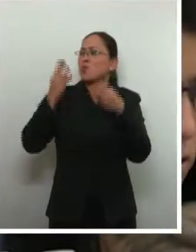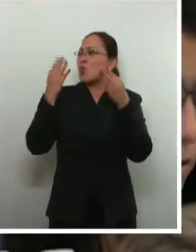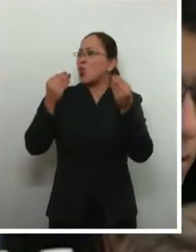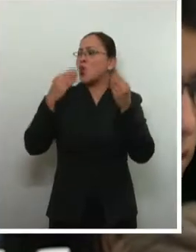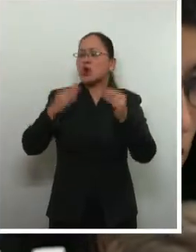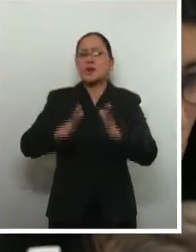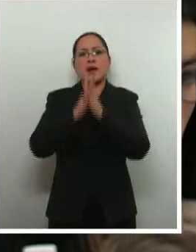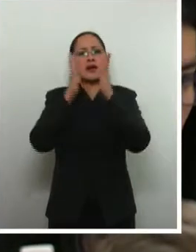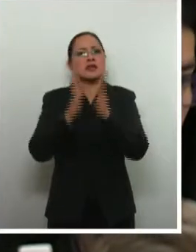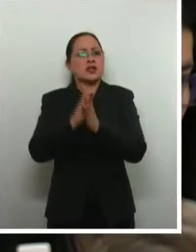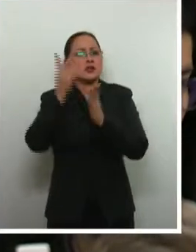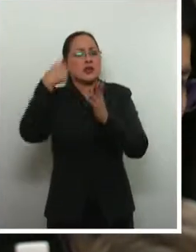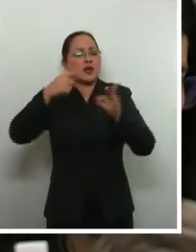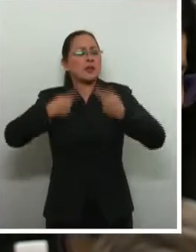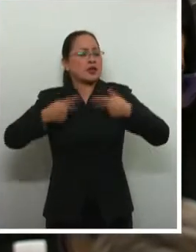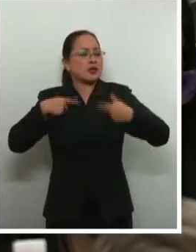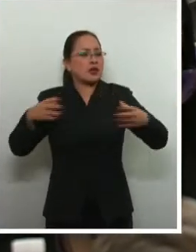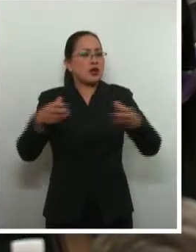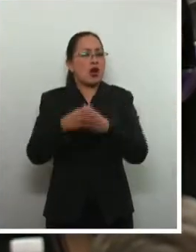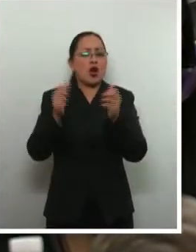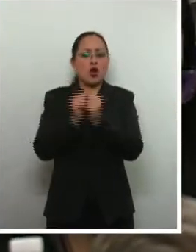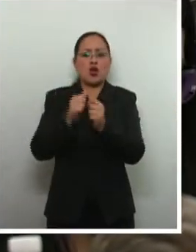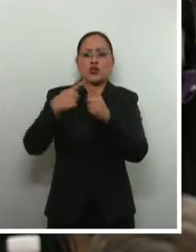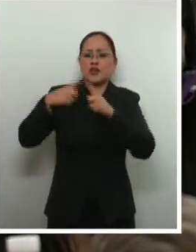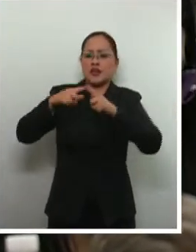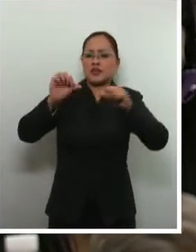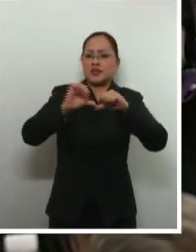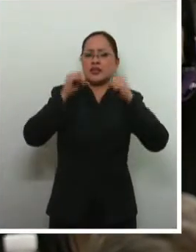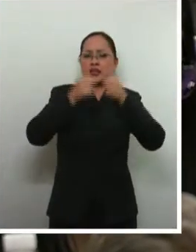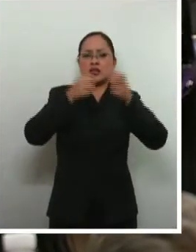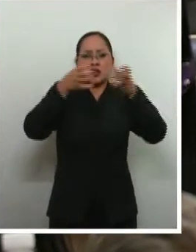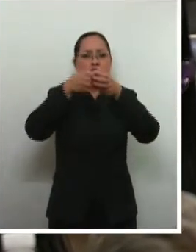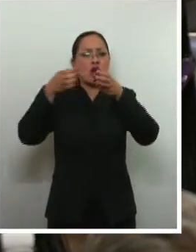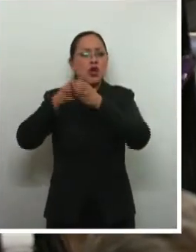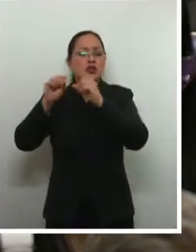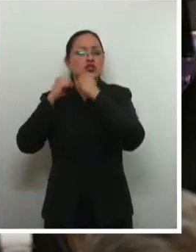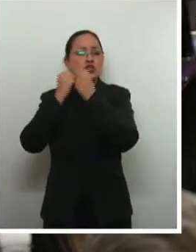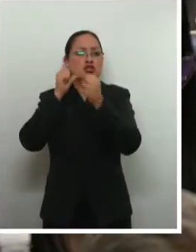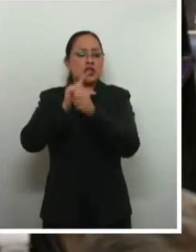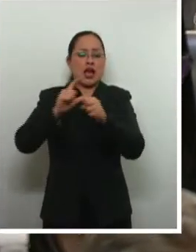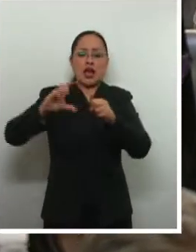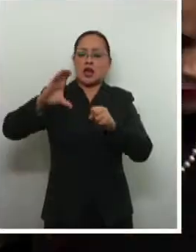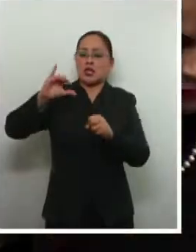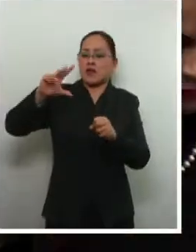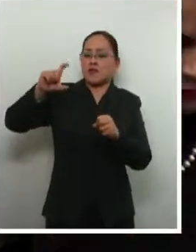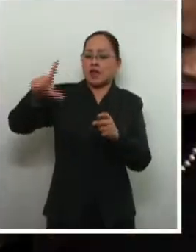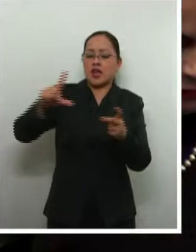participación ciudadana a través de organizaciones sociales, civiles,